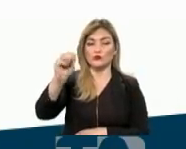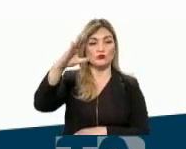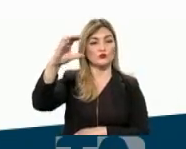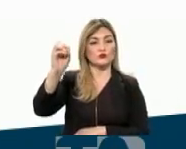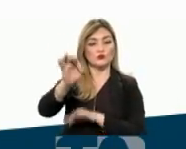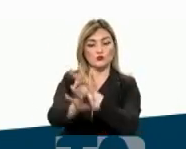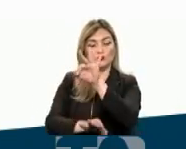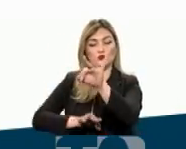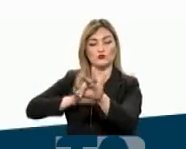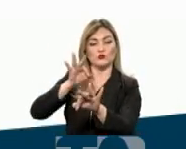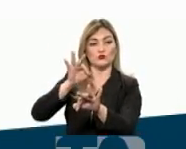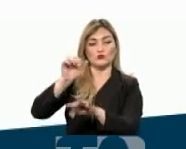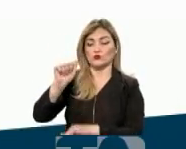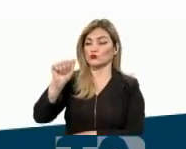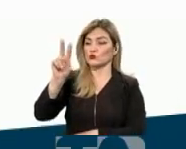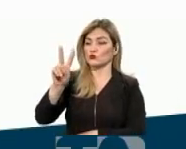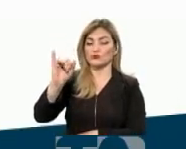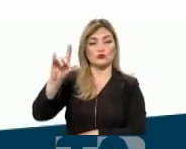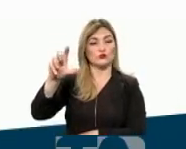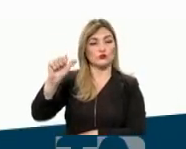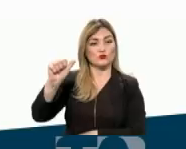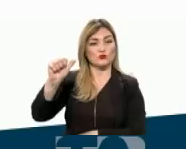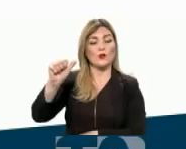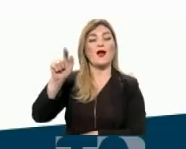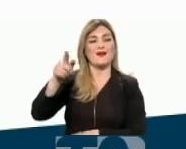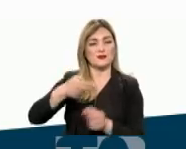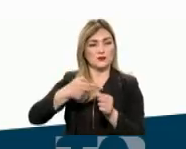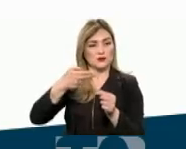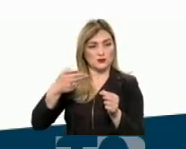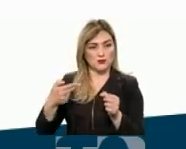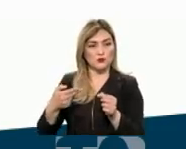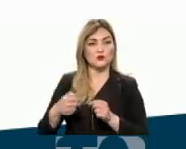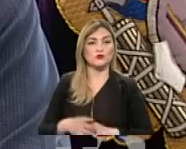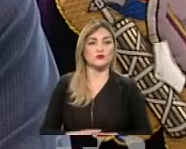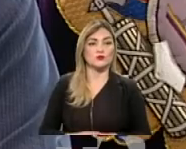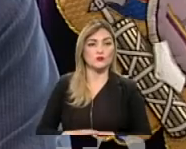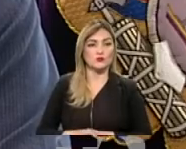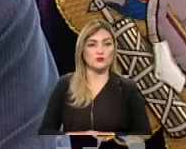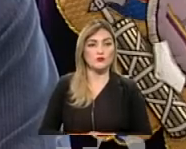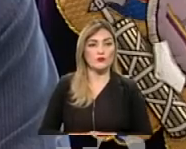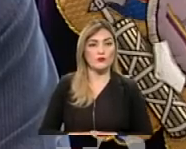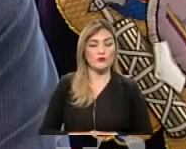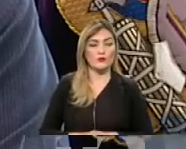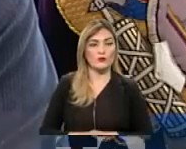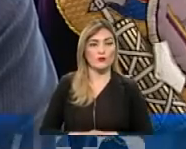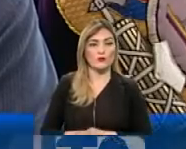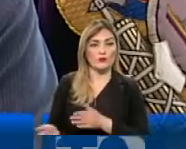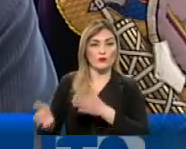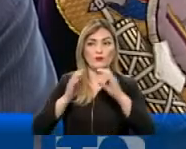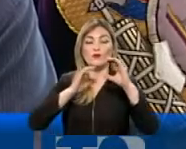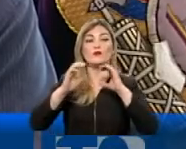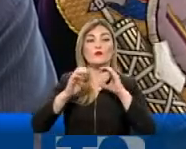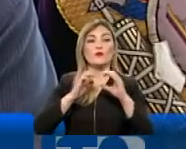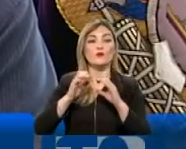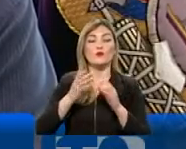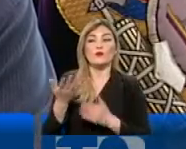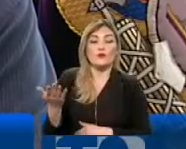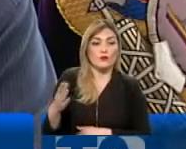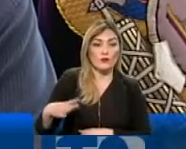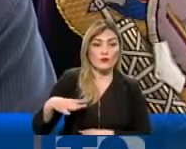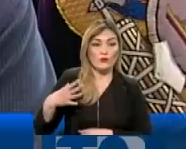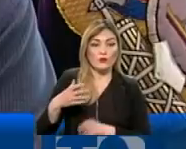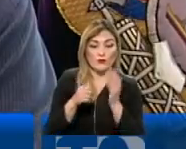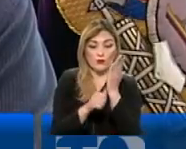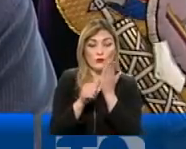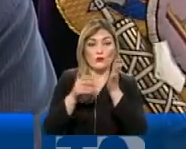en reemplazo de Marco Ávila, quien renunció a su cargo en las últimas horas. He conversado con los señores desde